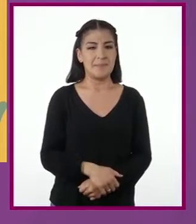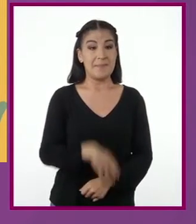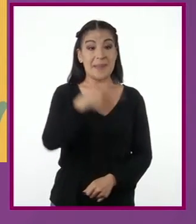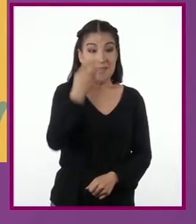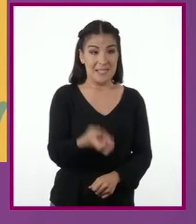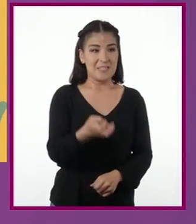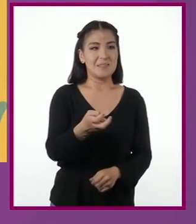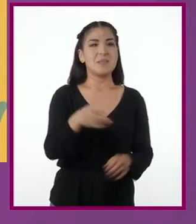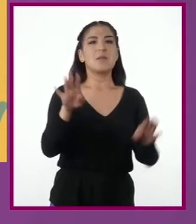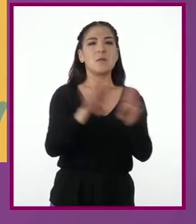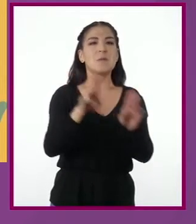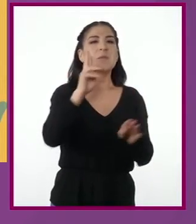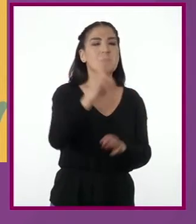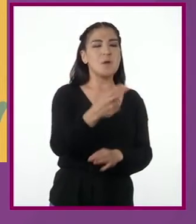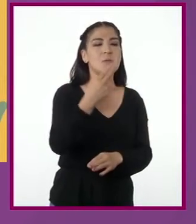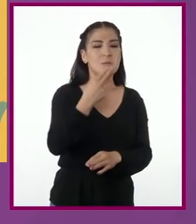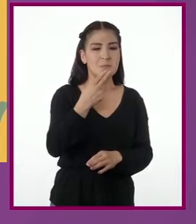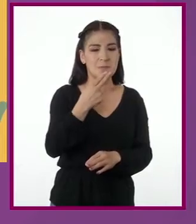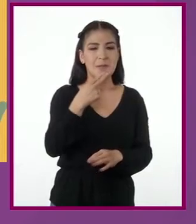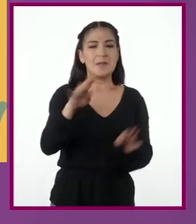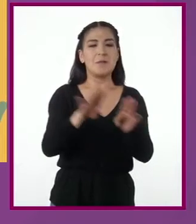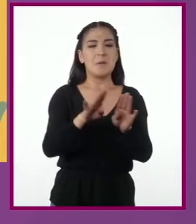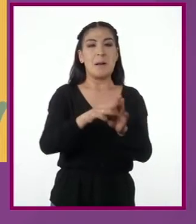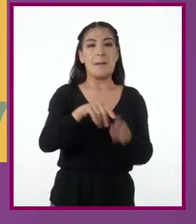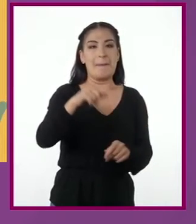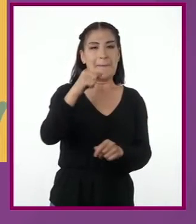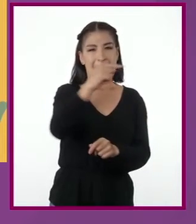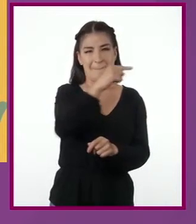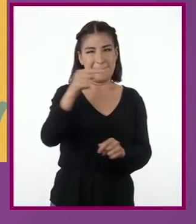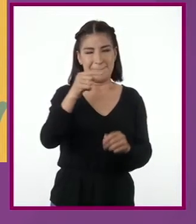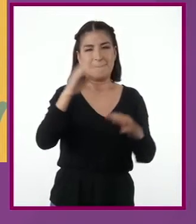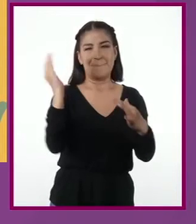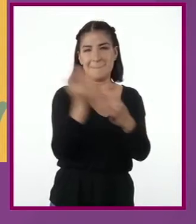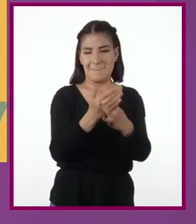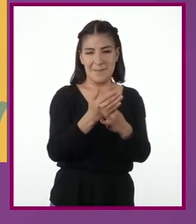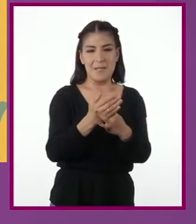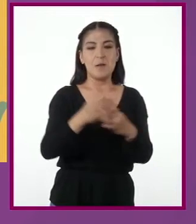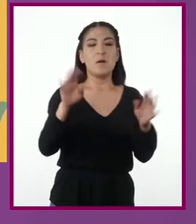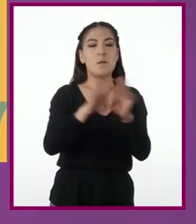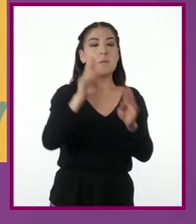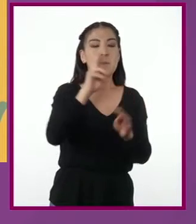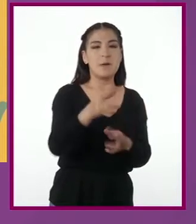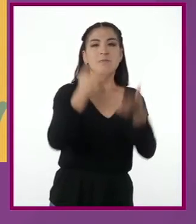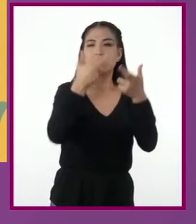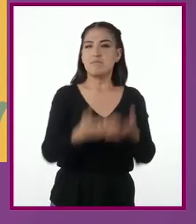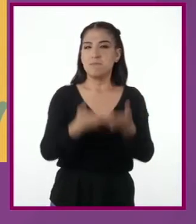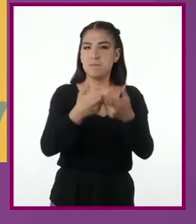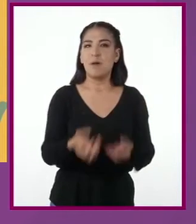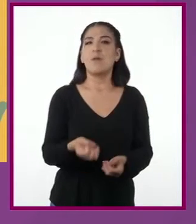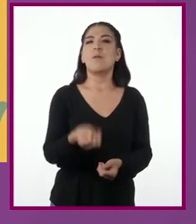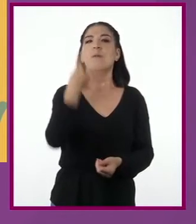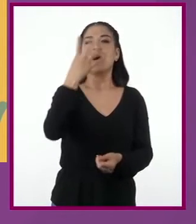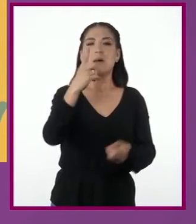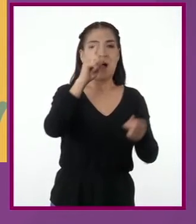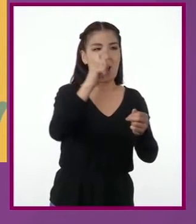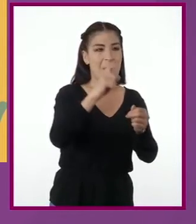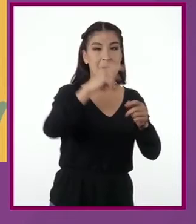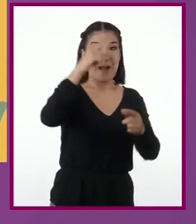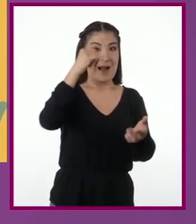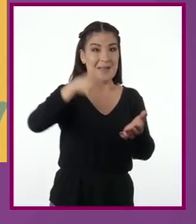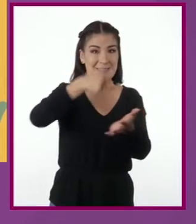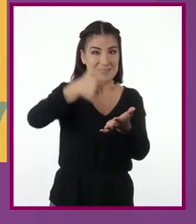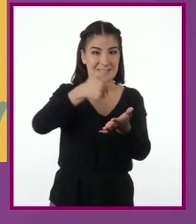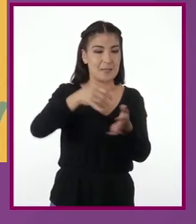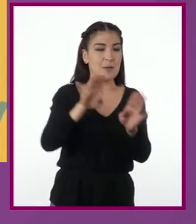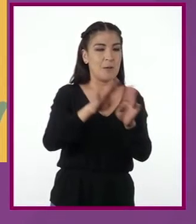este caso utilizamos 1/2 negativo para indicar que la cantidad que vamos a quitar de la botella de